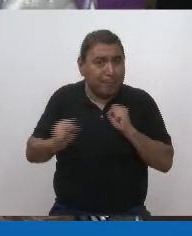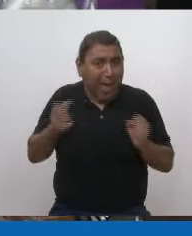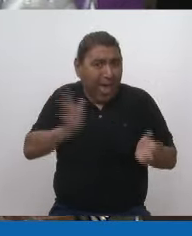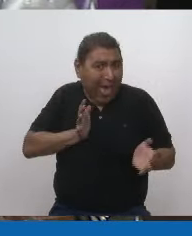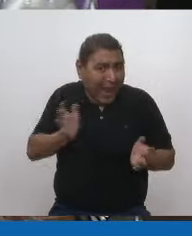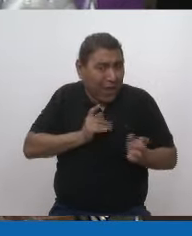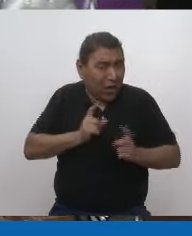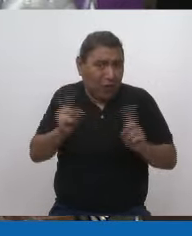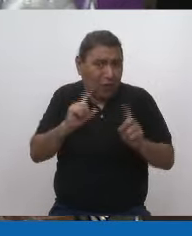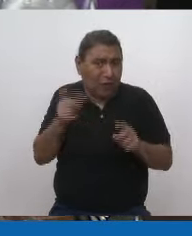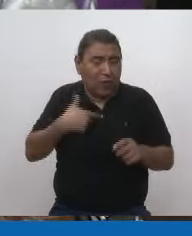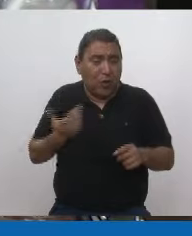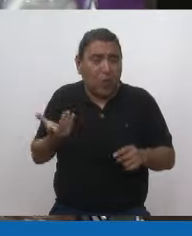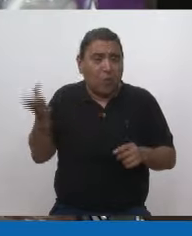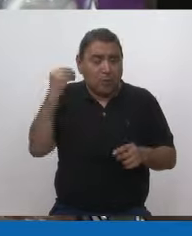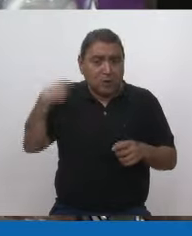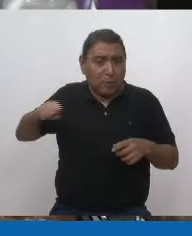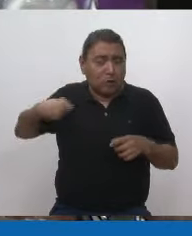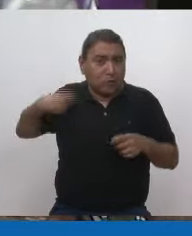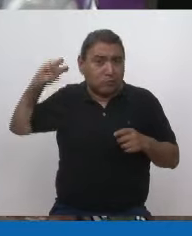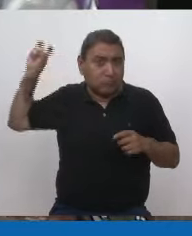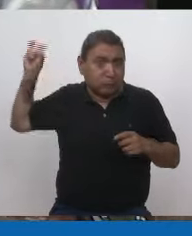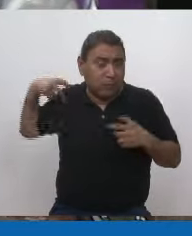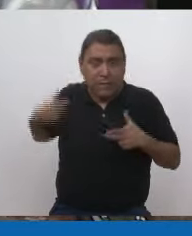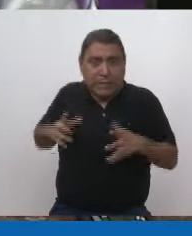cuando escuchamos venir una moto.